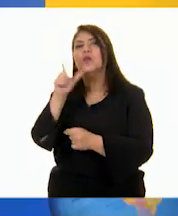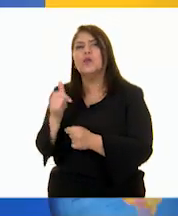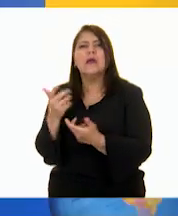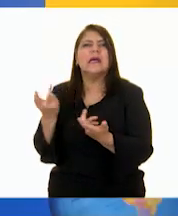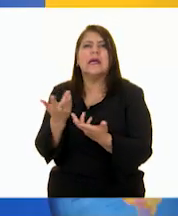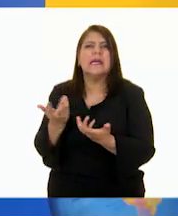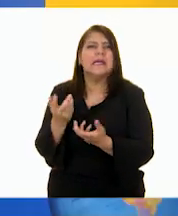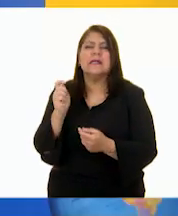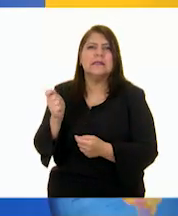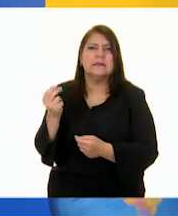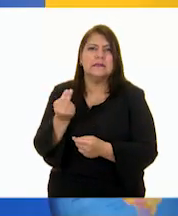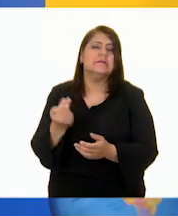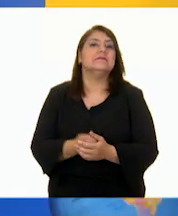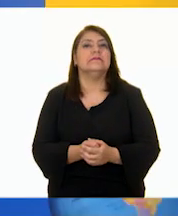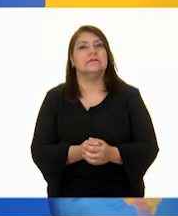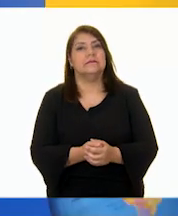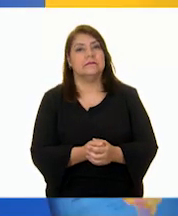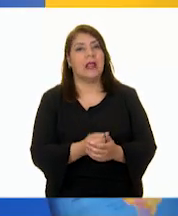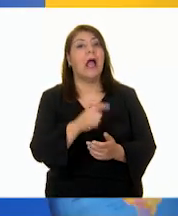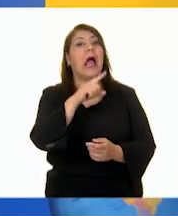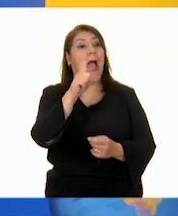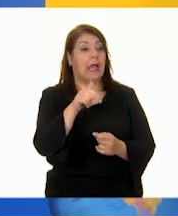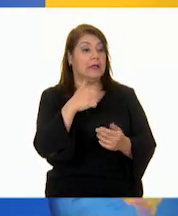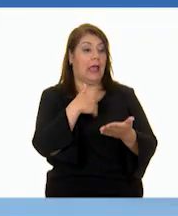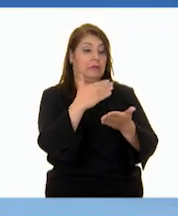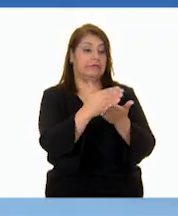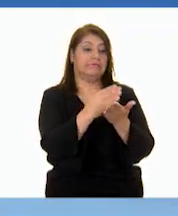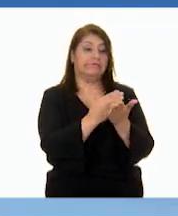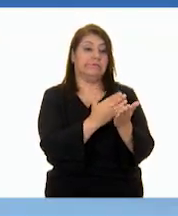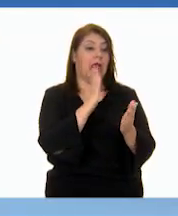El siguiente paso es aplicar la encuesta.